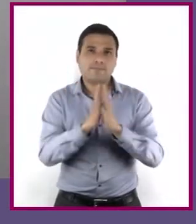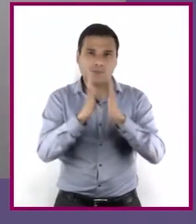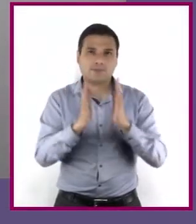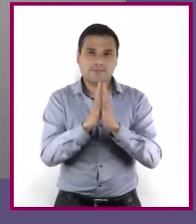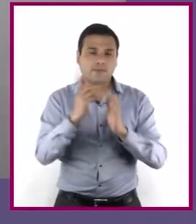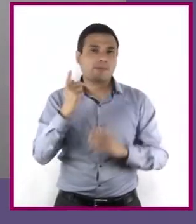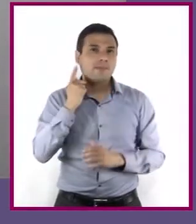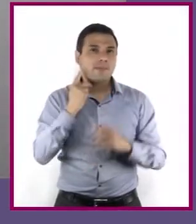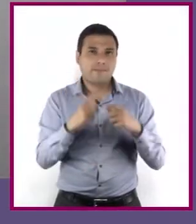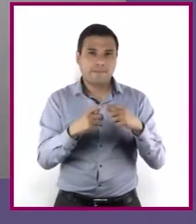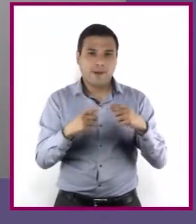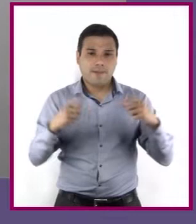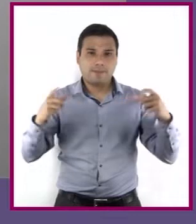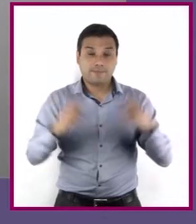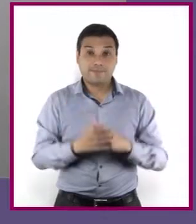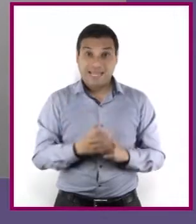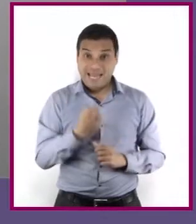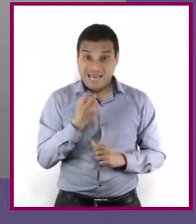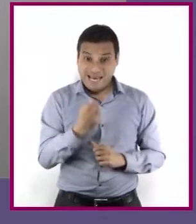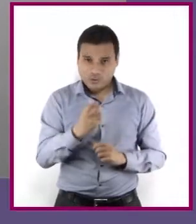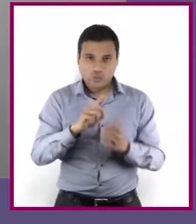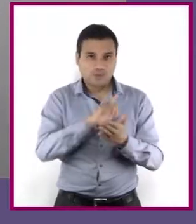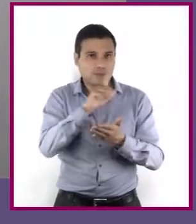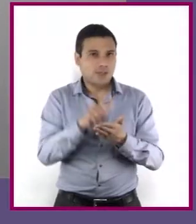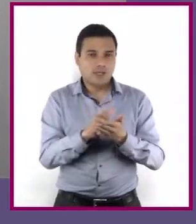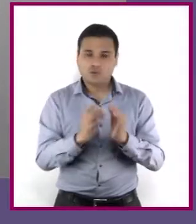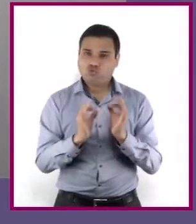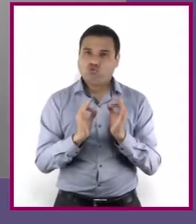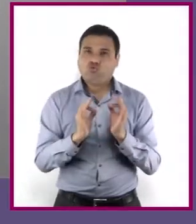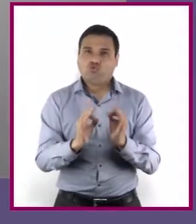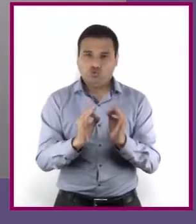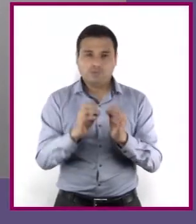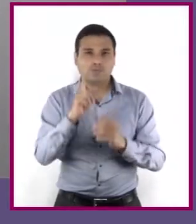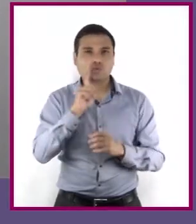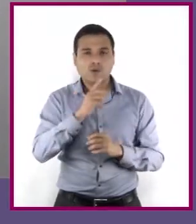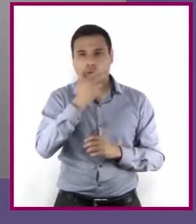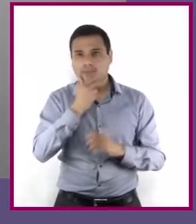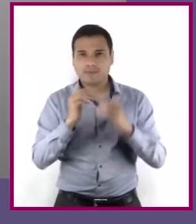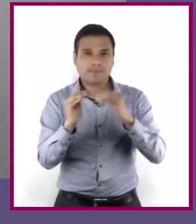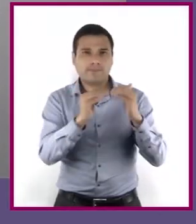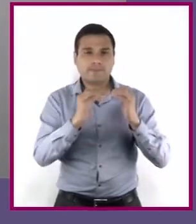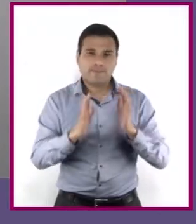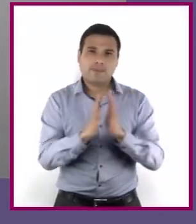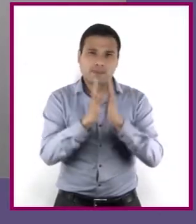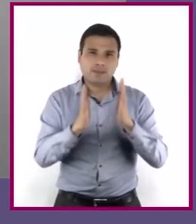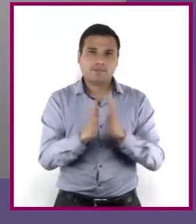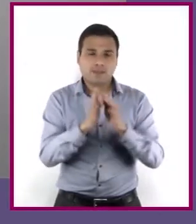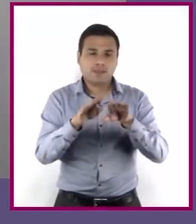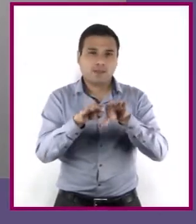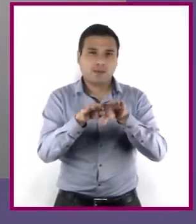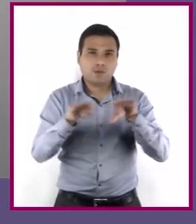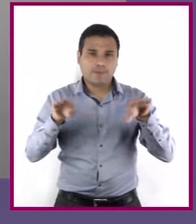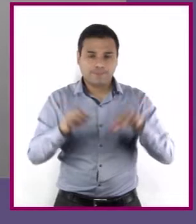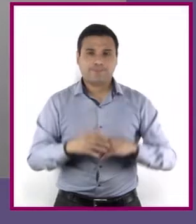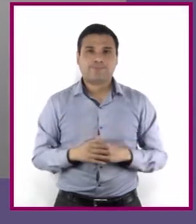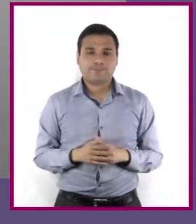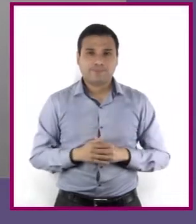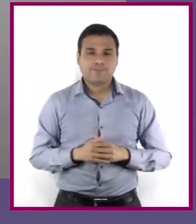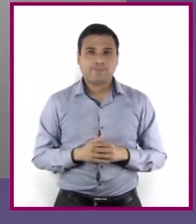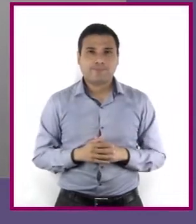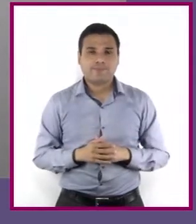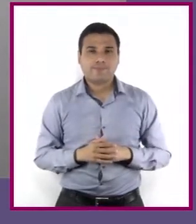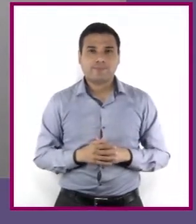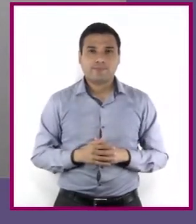las mujeres. Es una herramienta que asegura la participación igualitaria de hombres y mujeres, en la cual los cupos